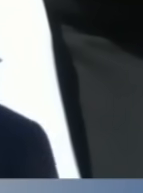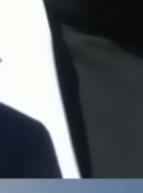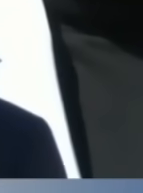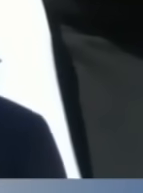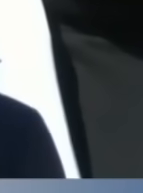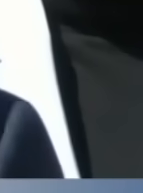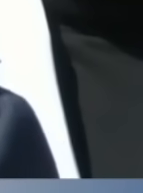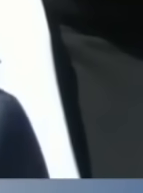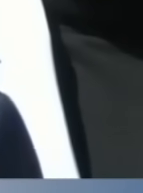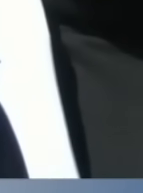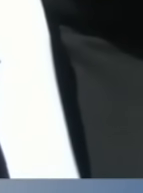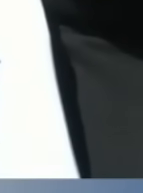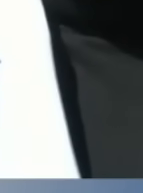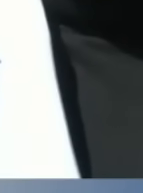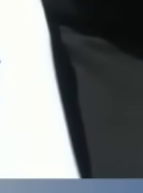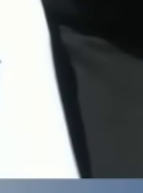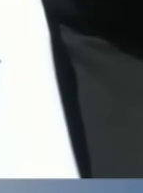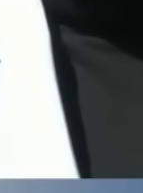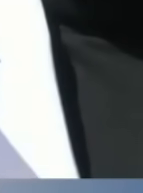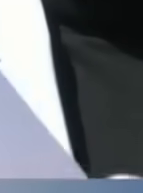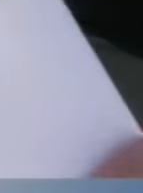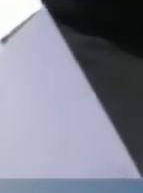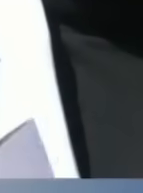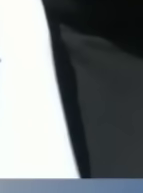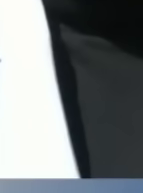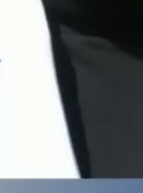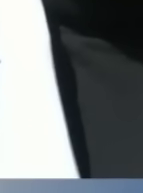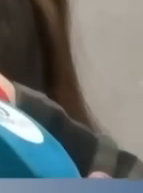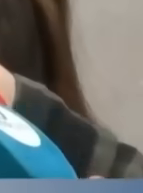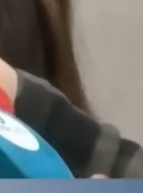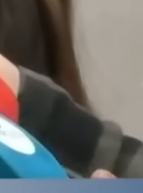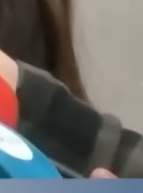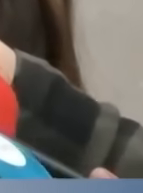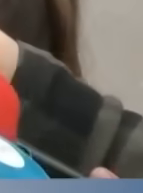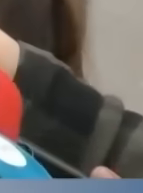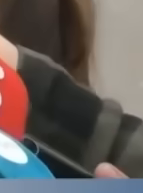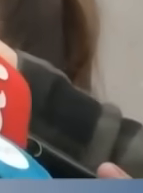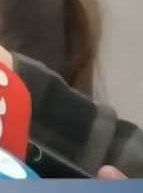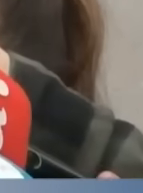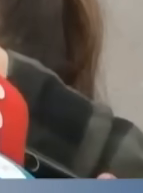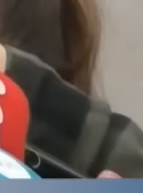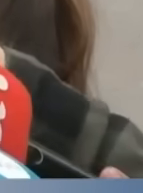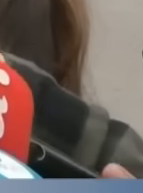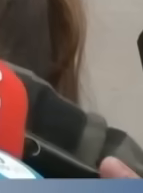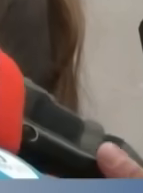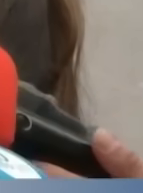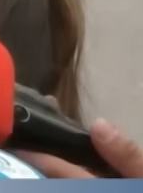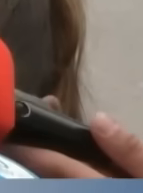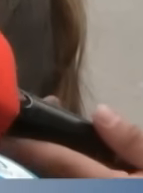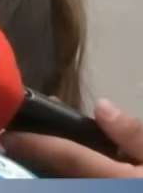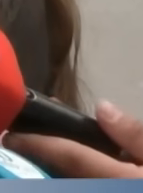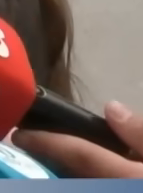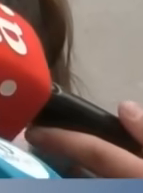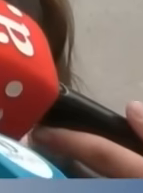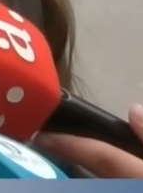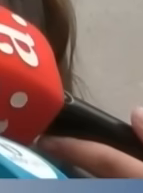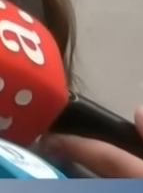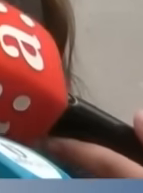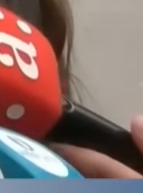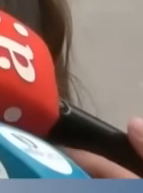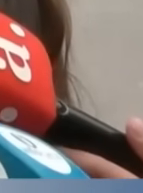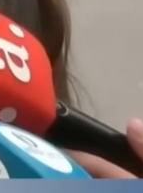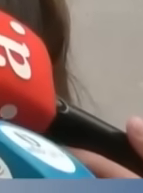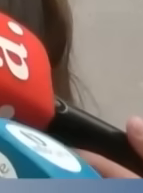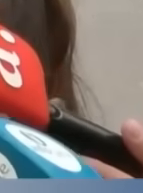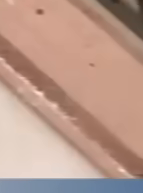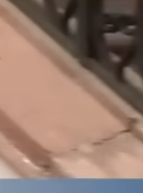gabinete. Estará esperando un momento más propicio para hacer un cambio de gabinete, que por cierto, por la debilidad que muestran algunos